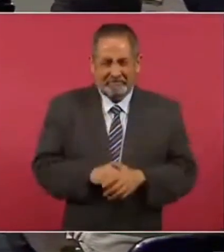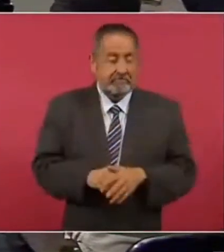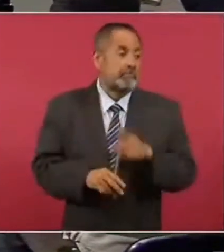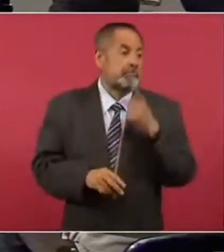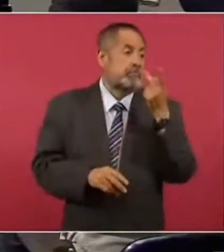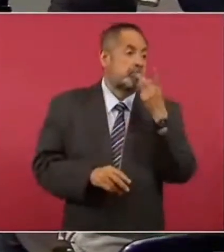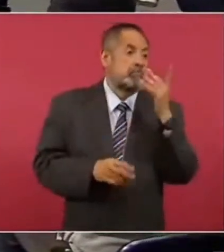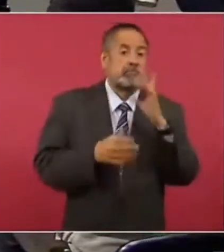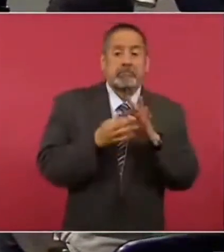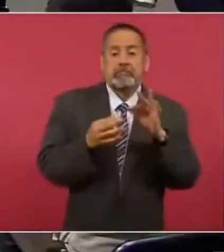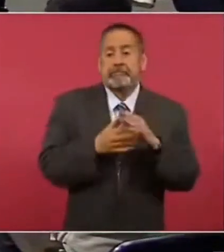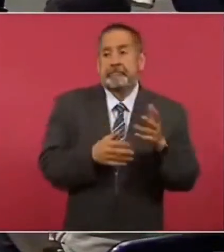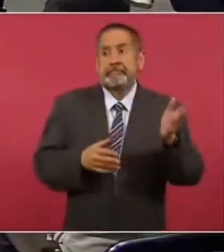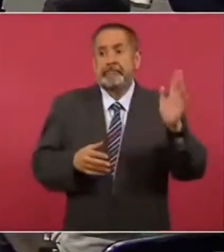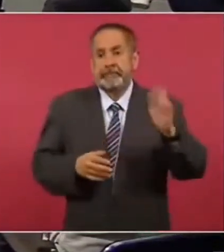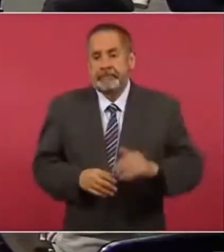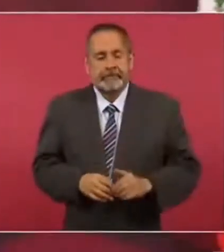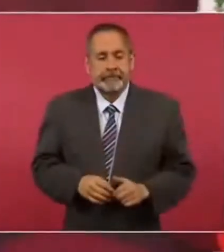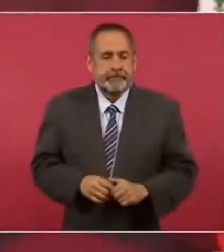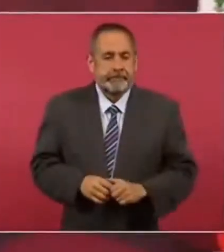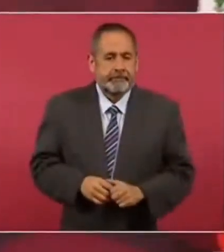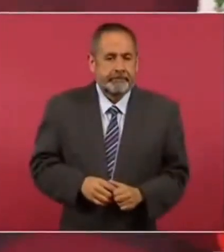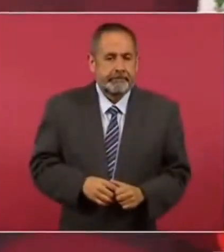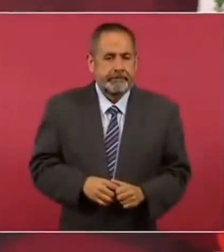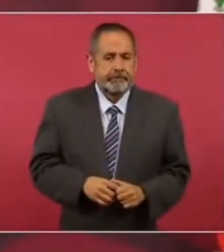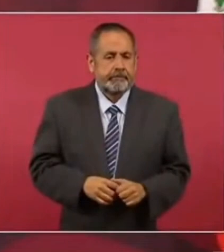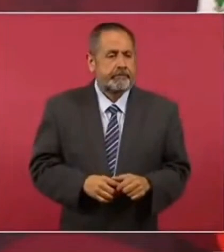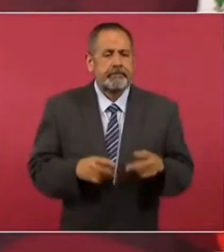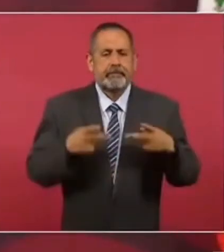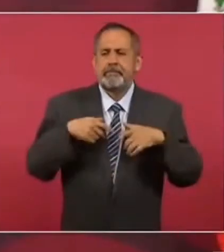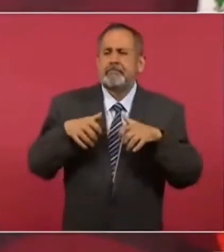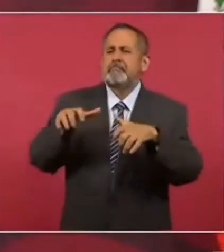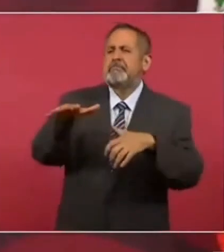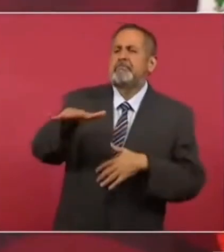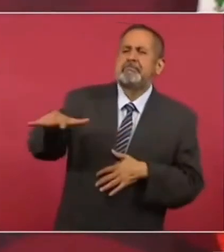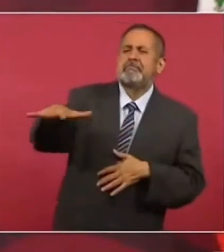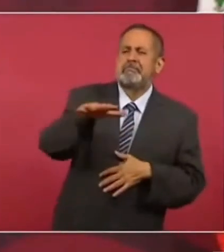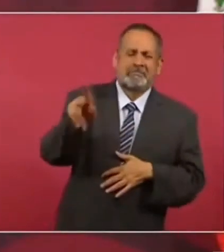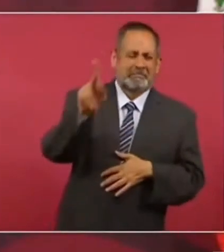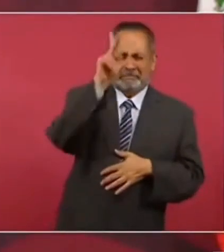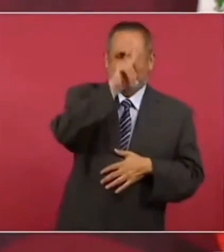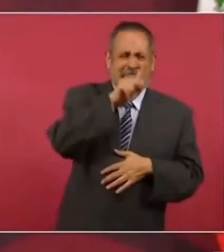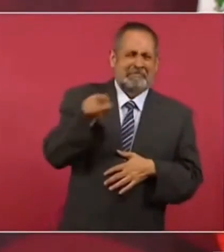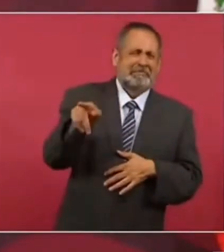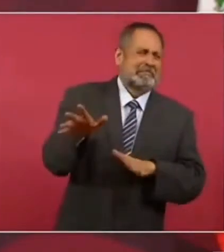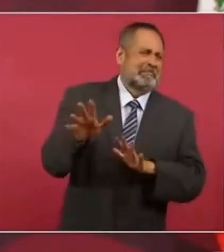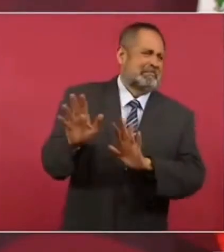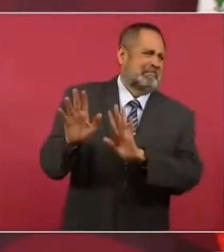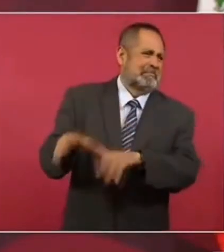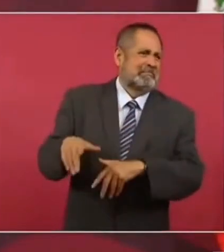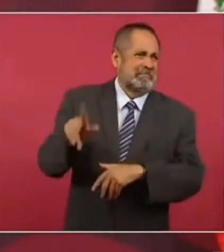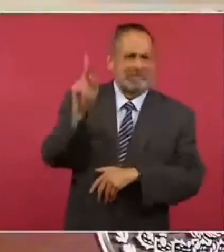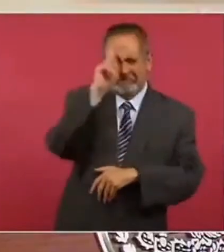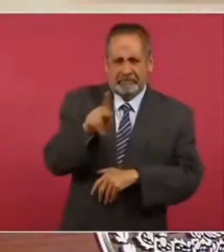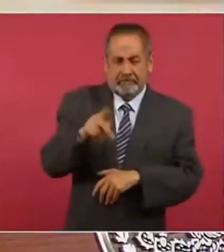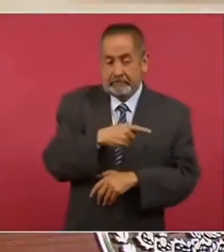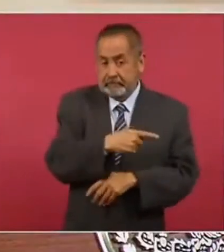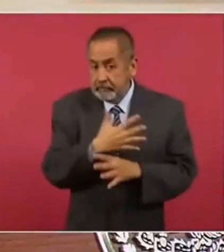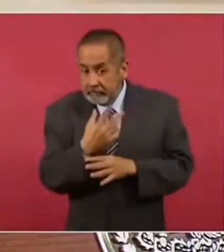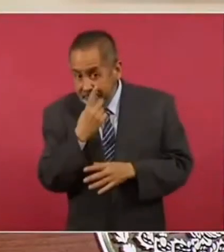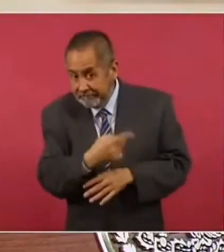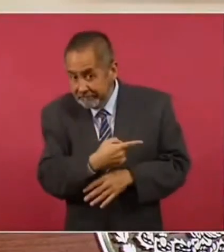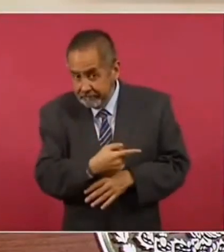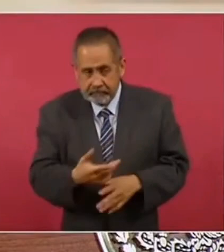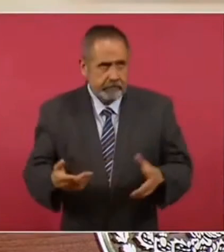diciendo de que el pueblo es lo peor, el pueblo de México.